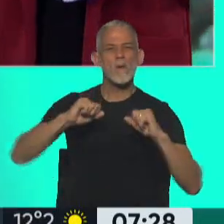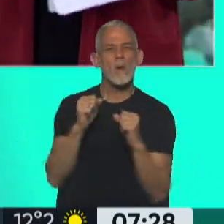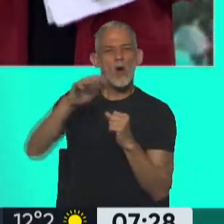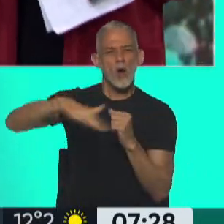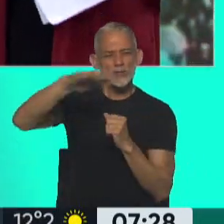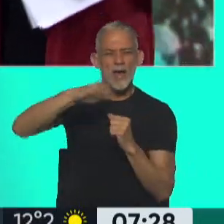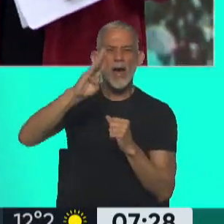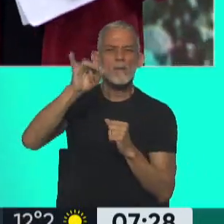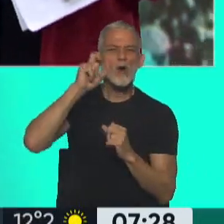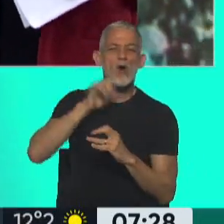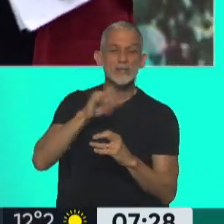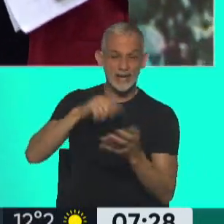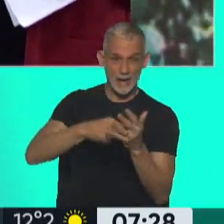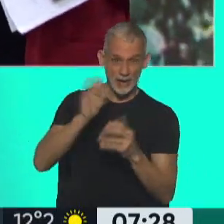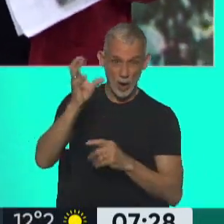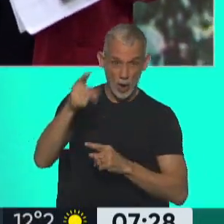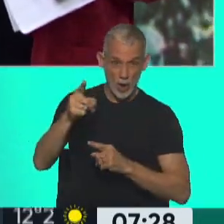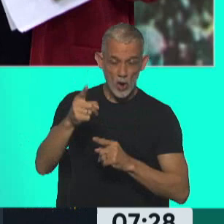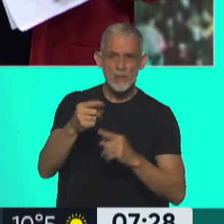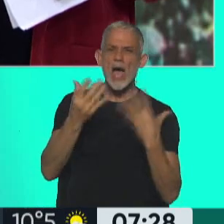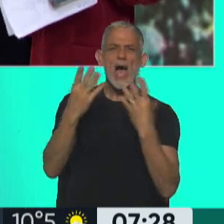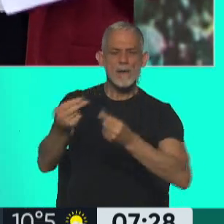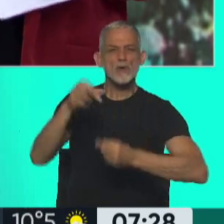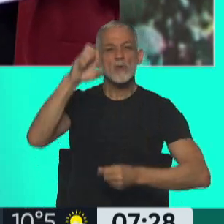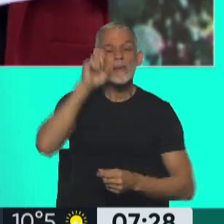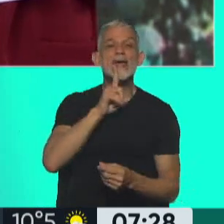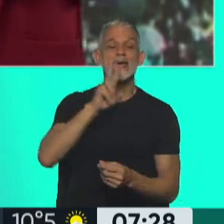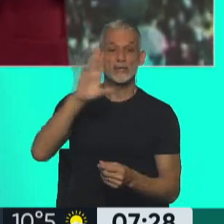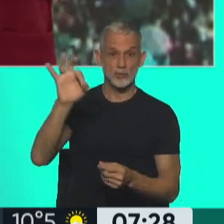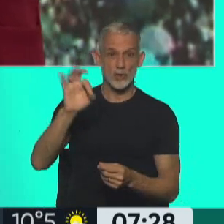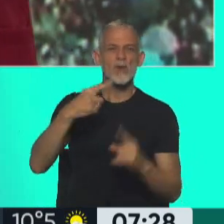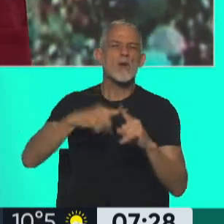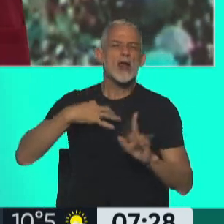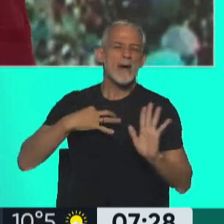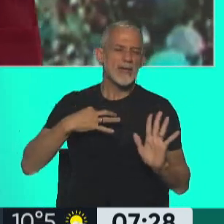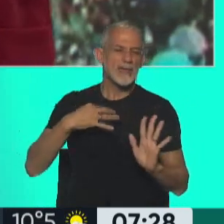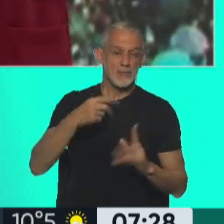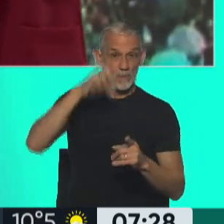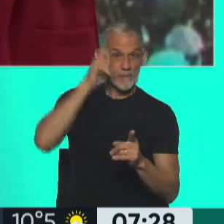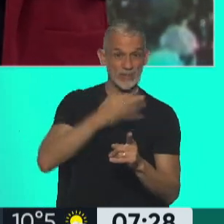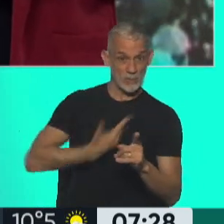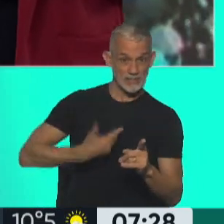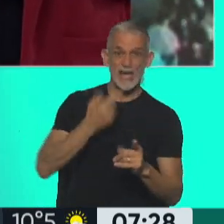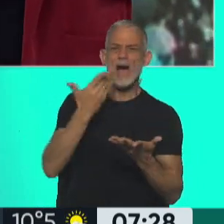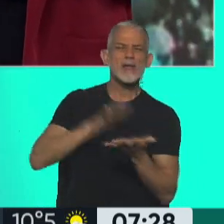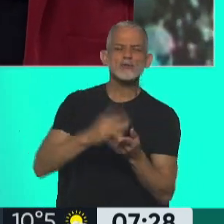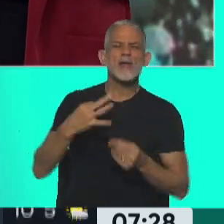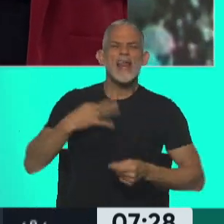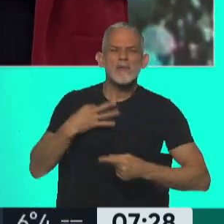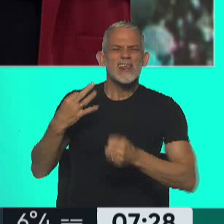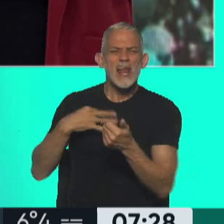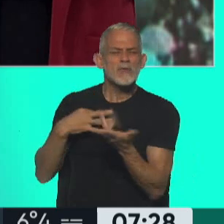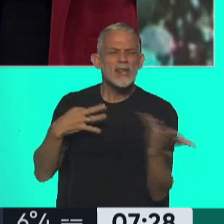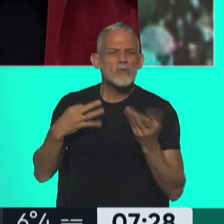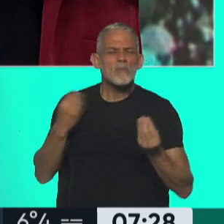en apoyo a Petro. Una marcha por la vida, decías vos. Bueno, Petro habla de la vida, de defender la vida, y